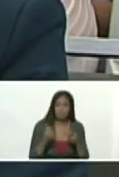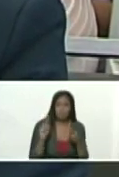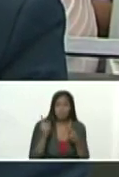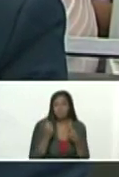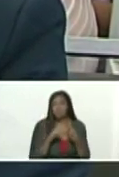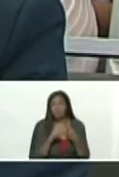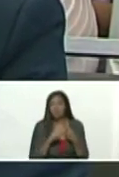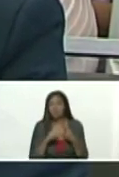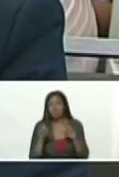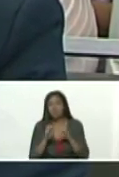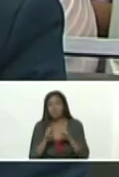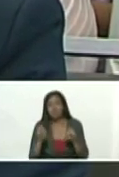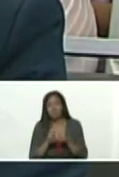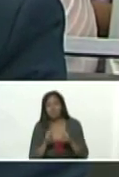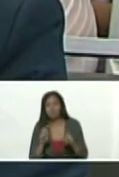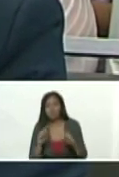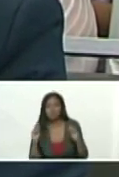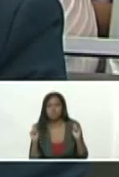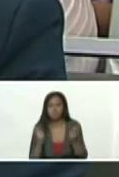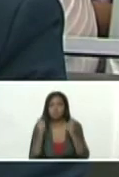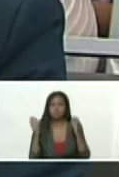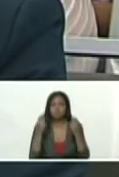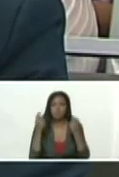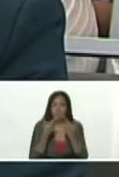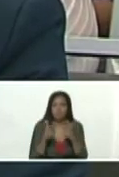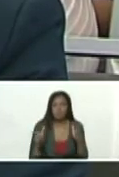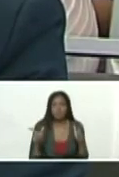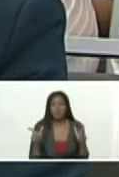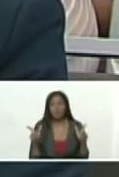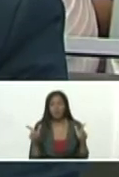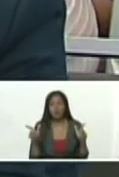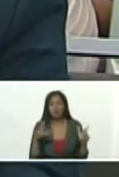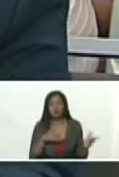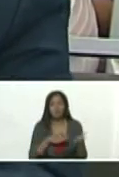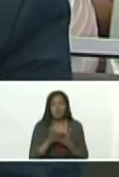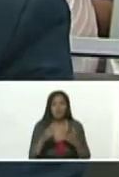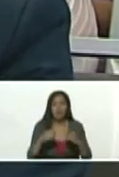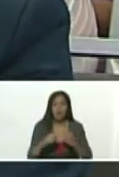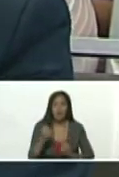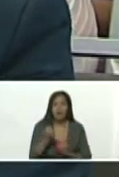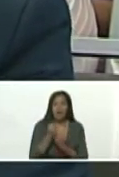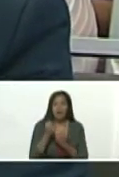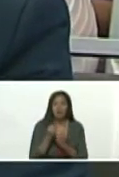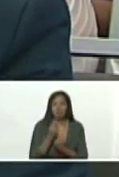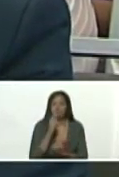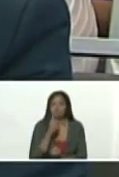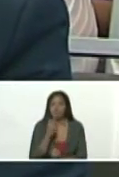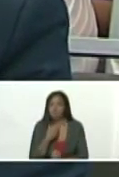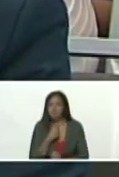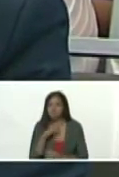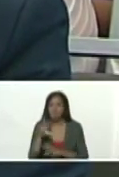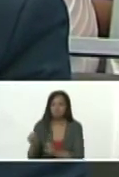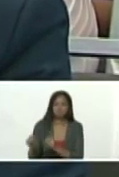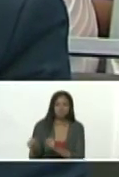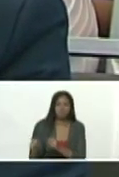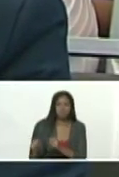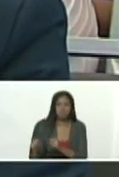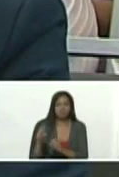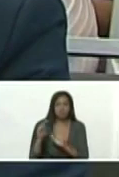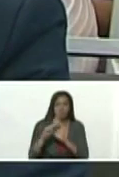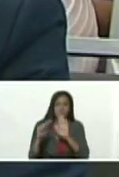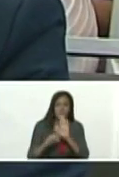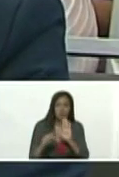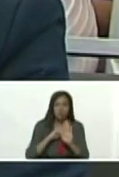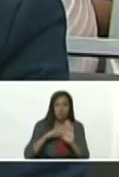Una educación emancipadora, liberadora, soberana y descolonizadora. Son las líneas pedagógicas con las que estamos